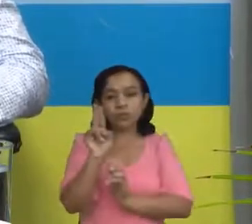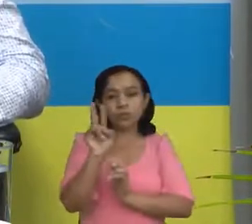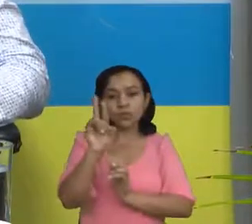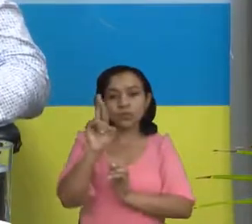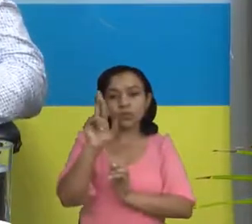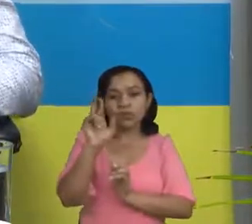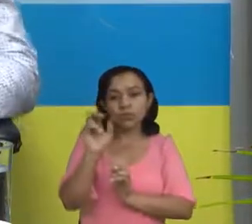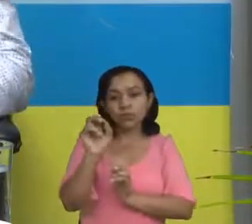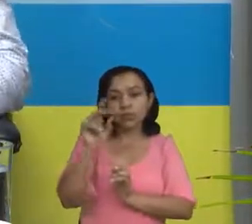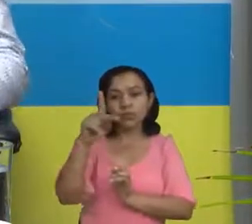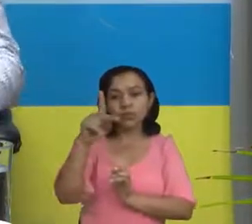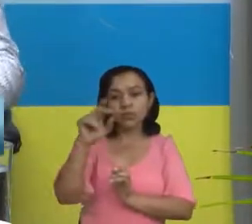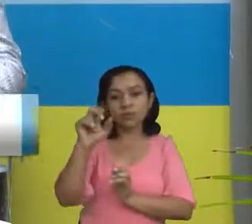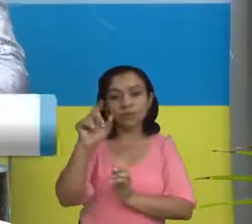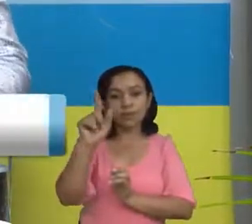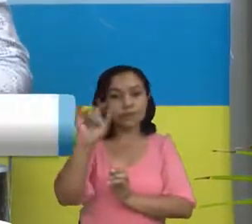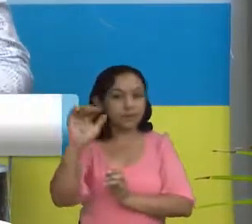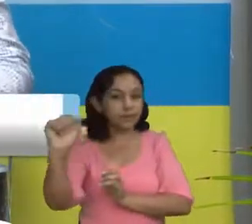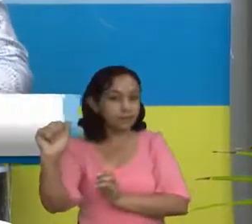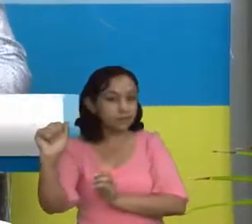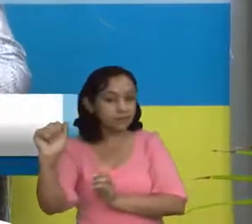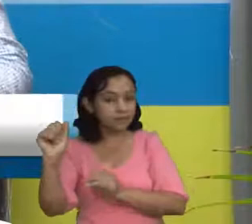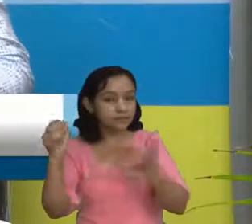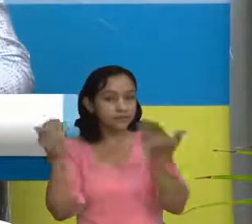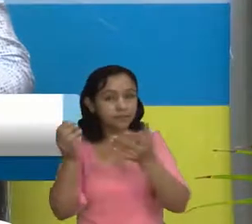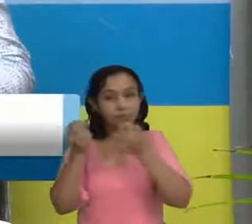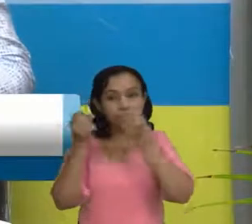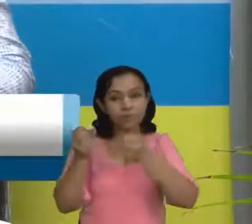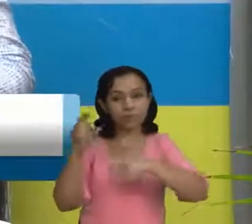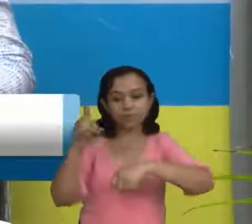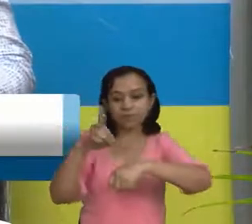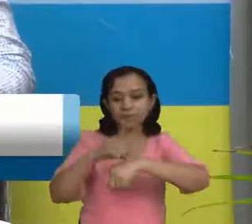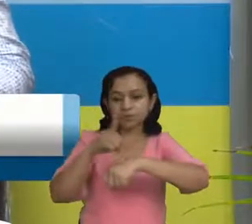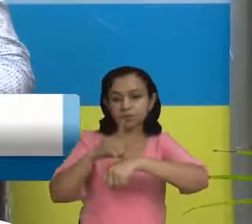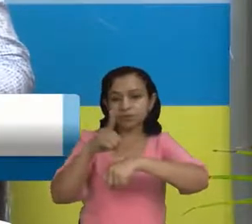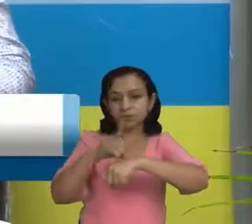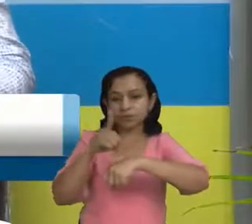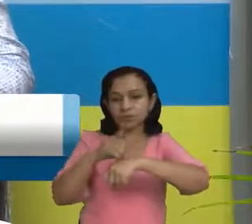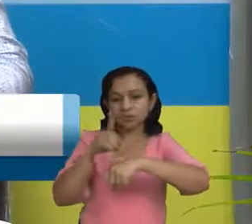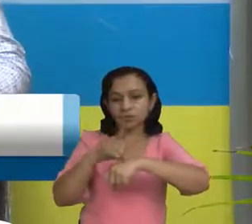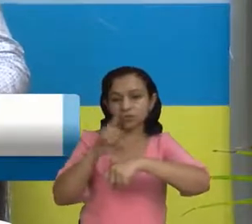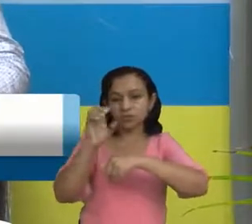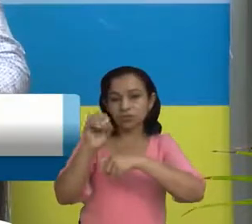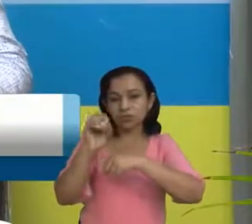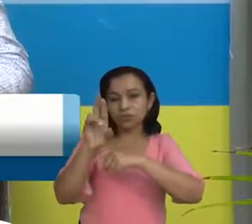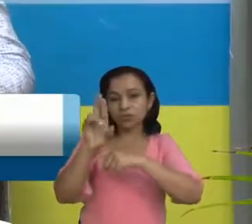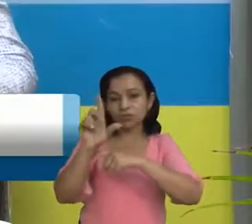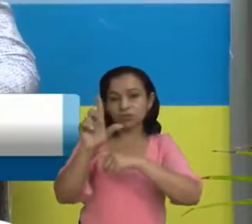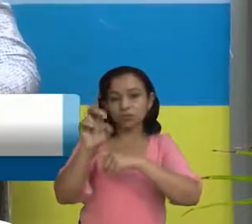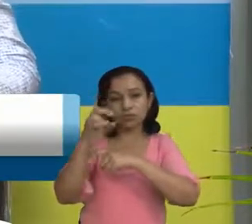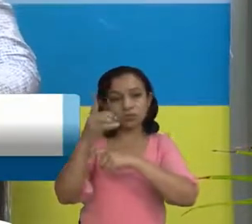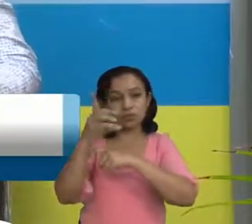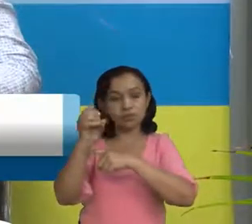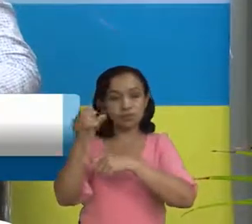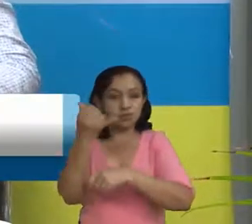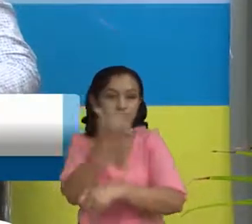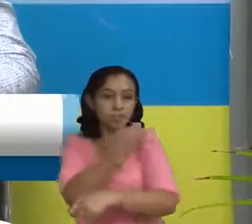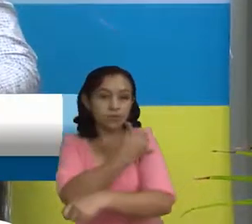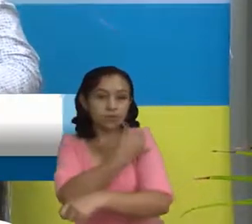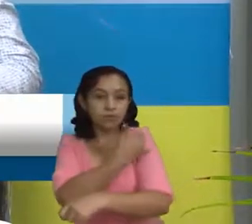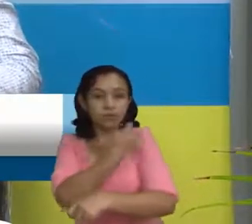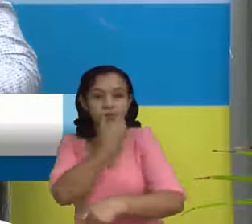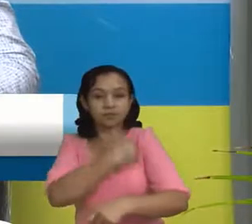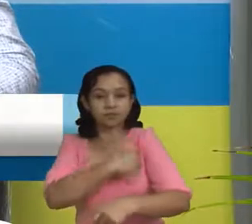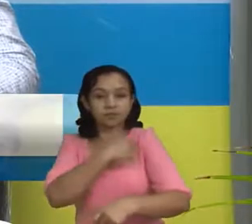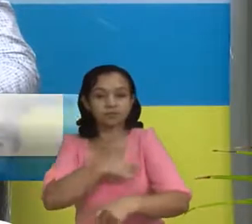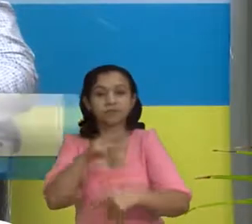obstructiva. Tenemos como invitado al doctor Orlando Luquez, quien es parte del equipo médico del Hospital Escuela